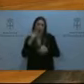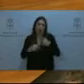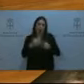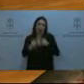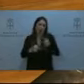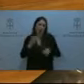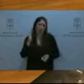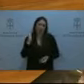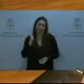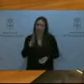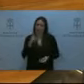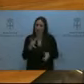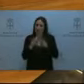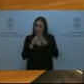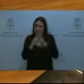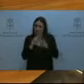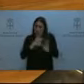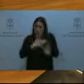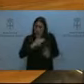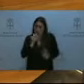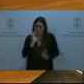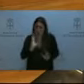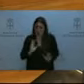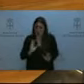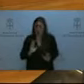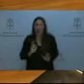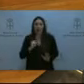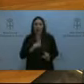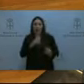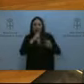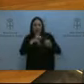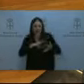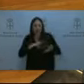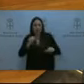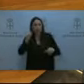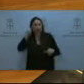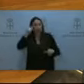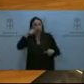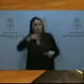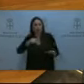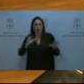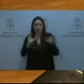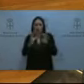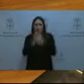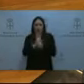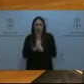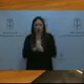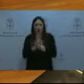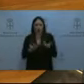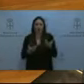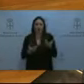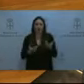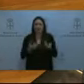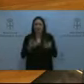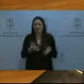son muy malas. Pero bueno, esta es una historia de enredo, una montaña rusa con continuos y